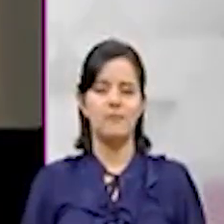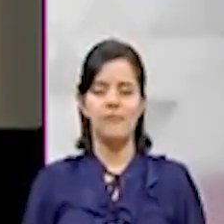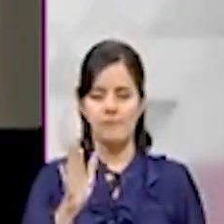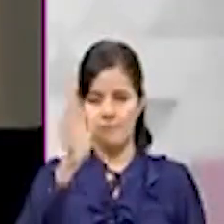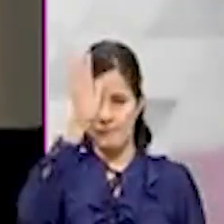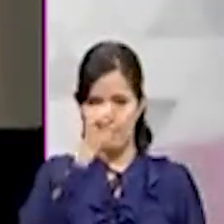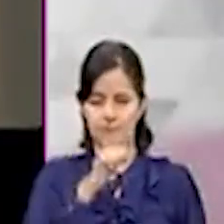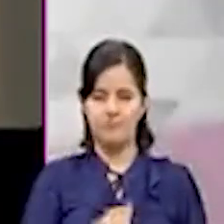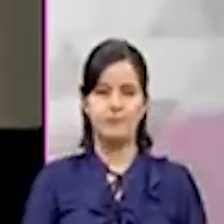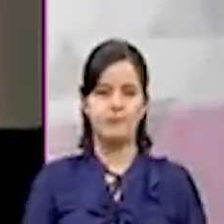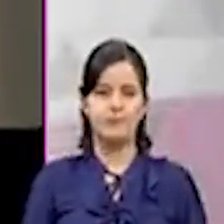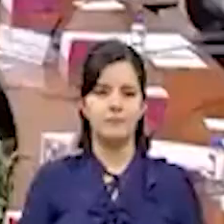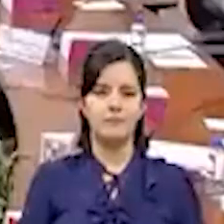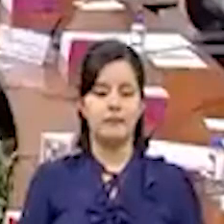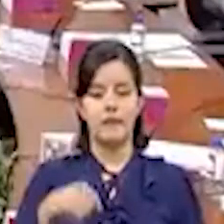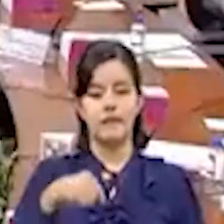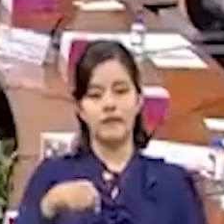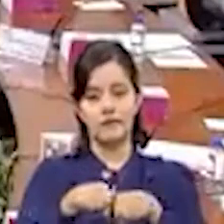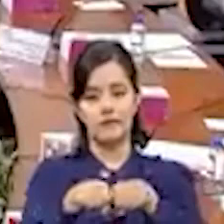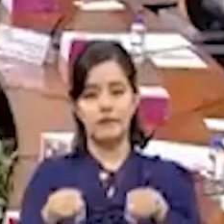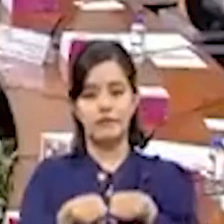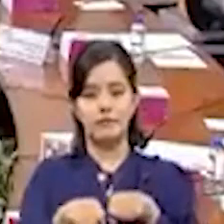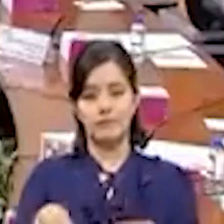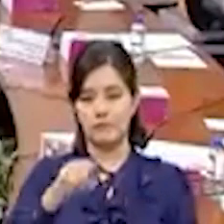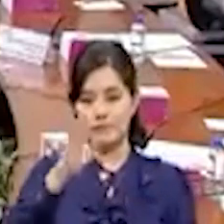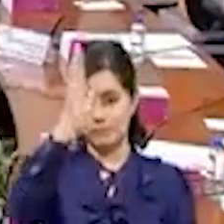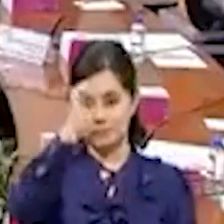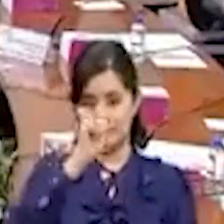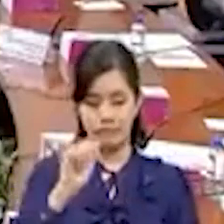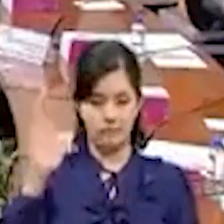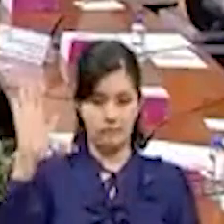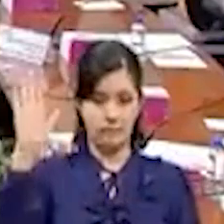A favor. En la sala, quienes estén a favor.